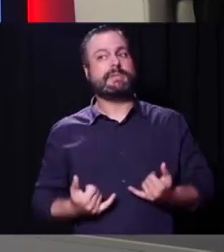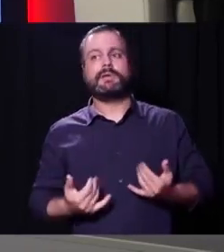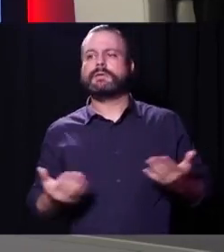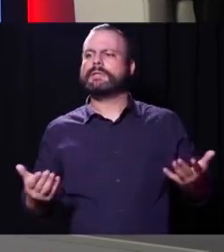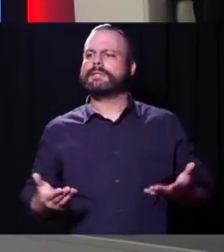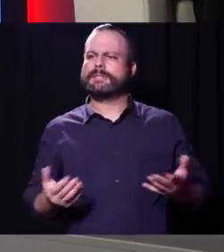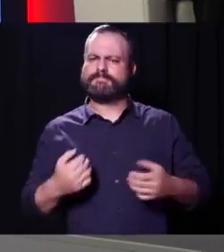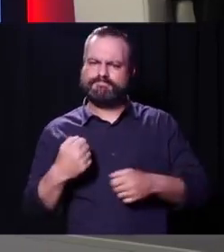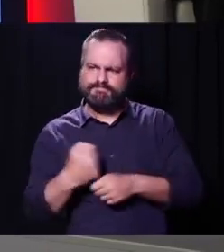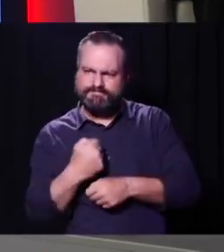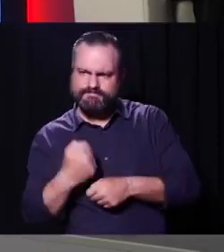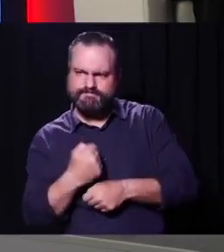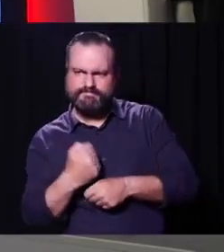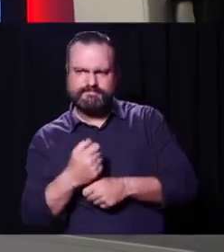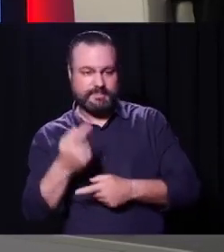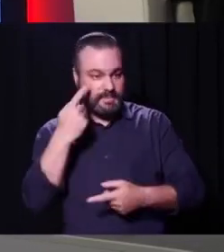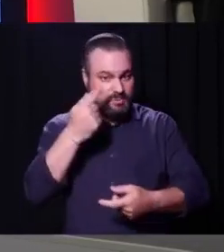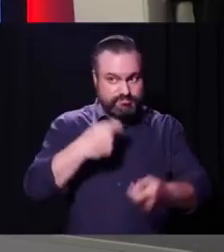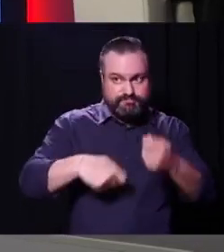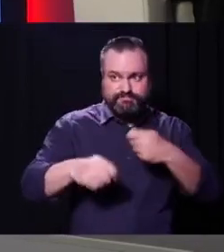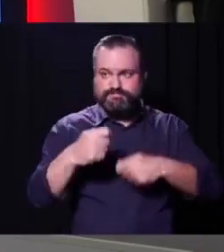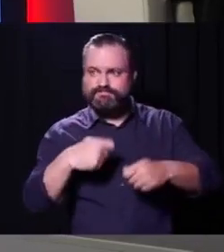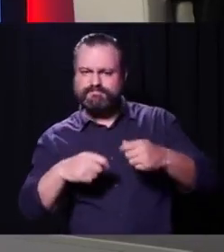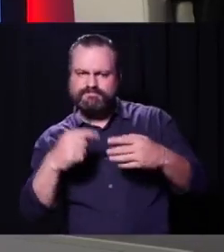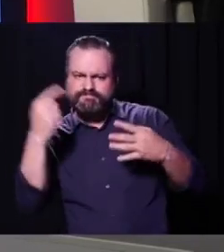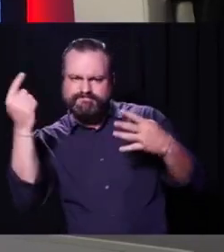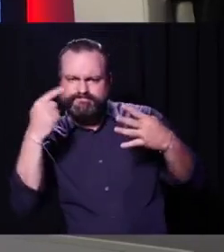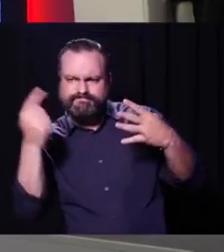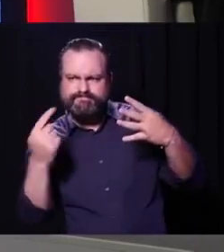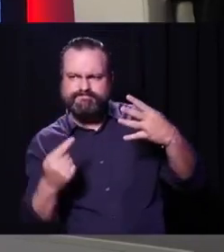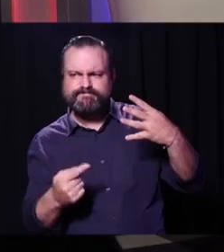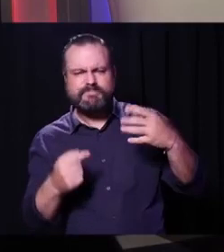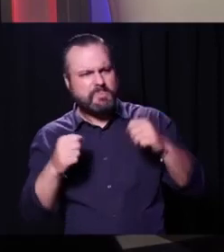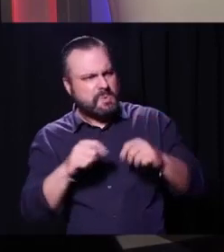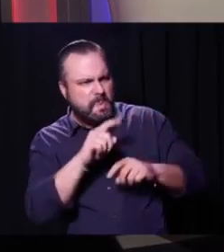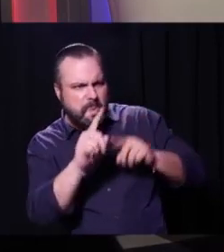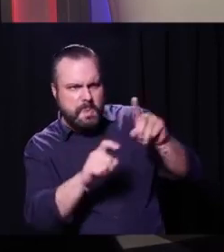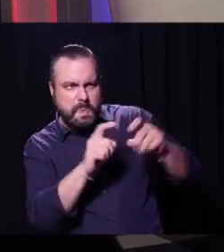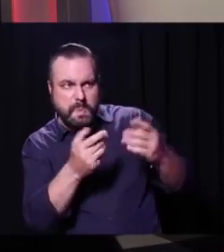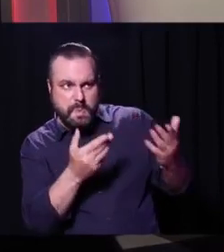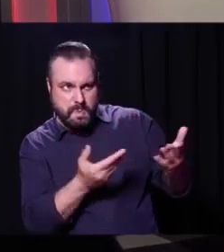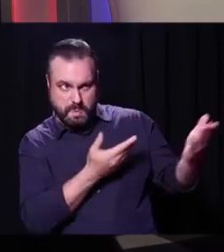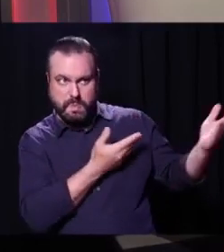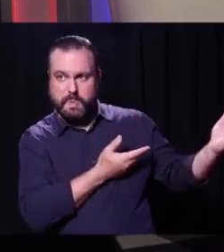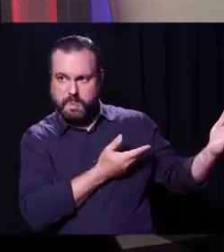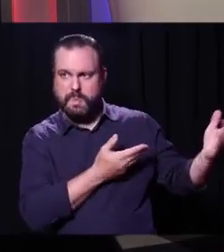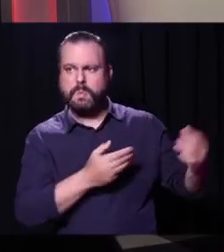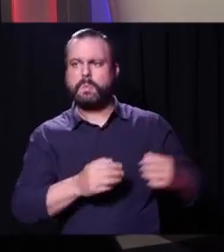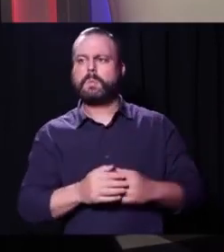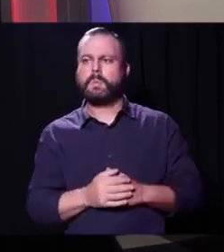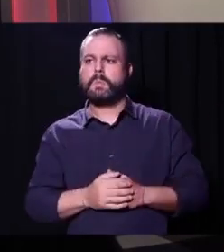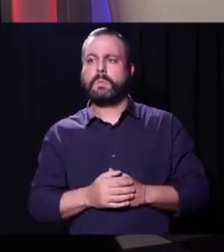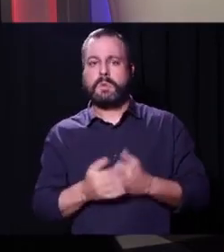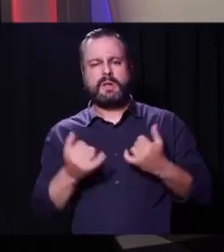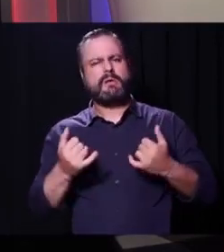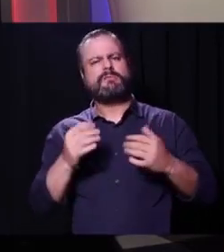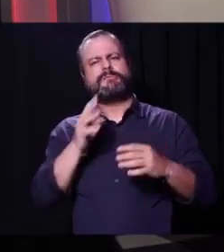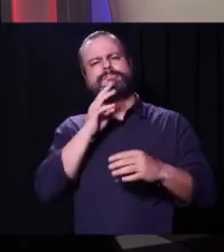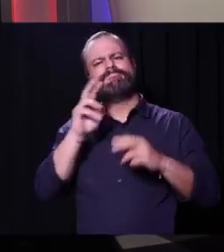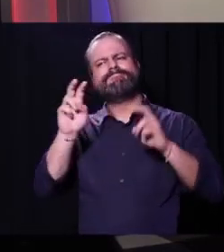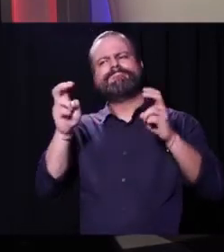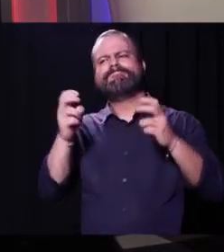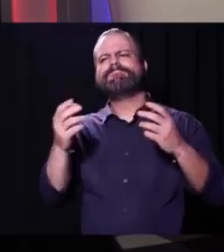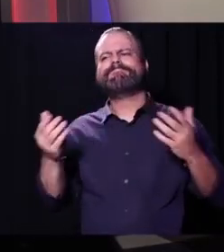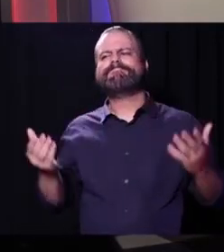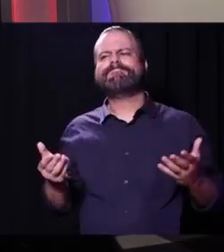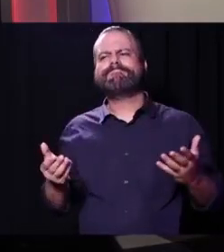el sistema de pensiones? ¿Estaría usted dispuesto a afrontar el costo político? Estás hablando del tema de... Seguro social. Mencionaste